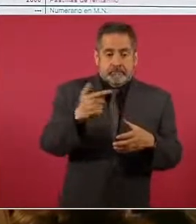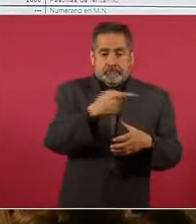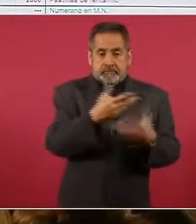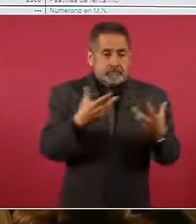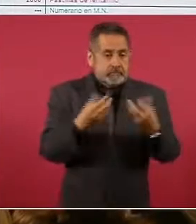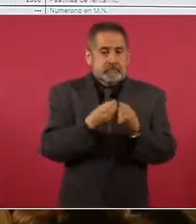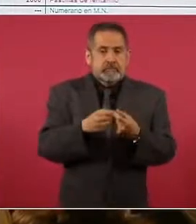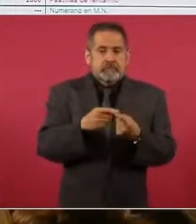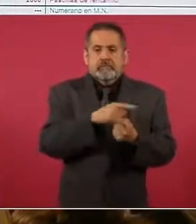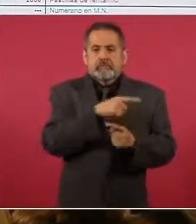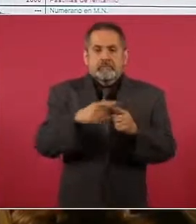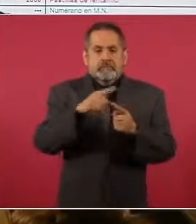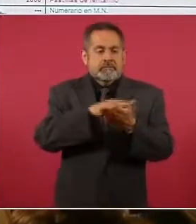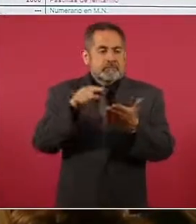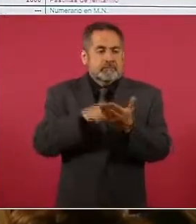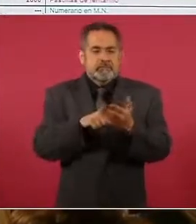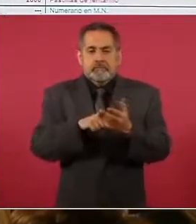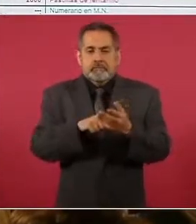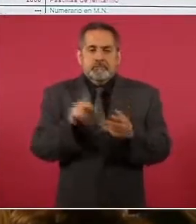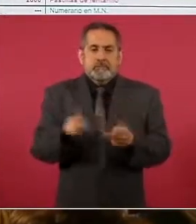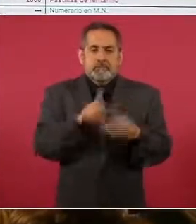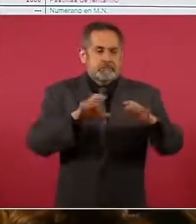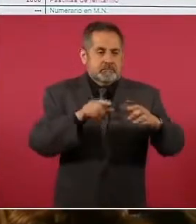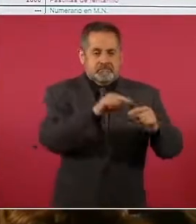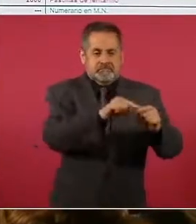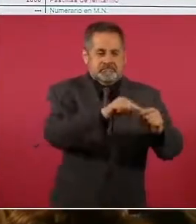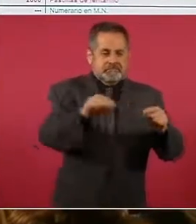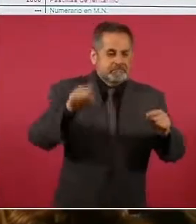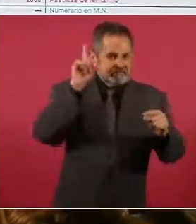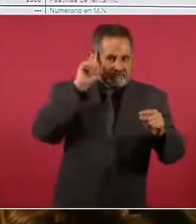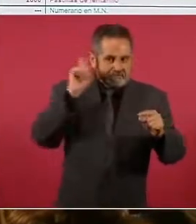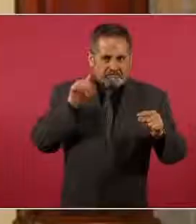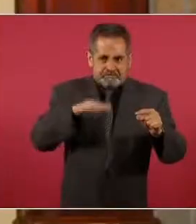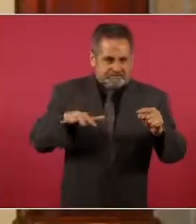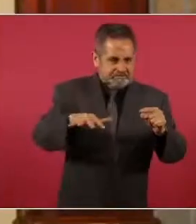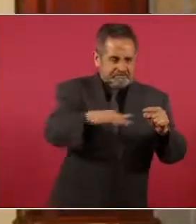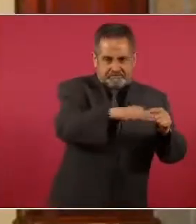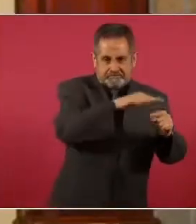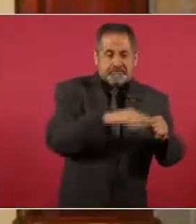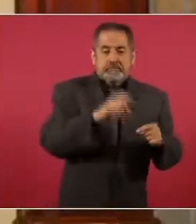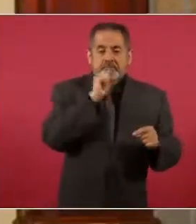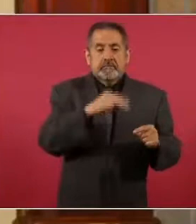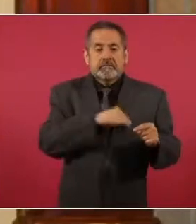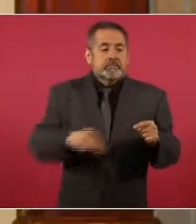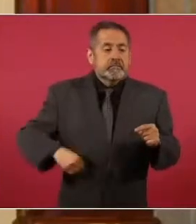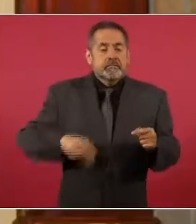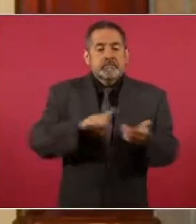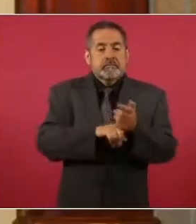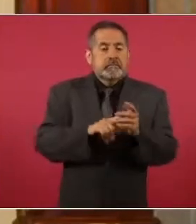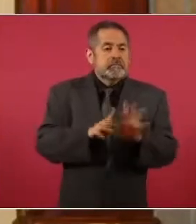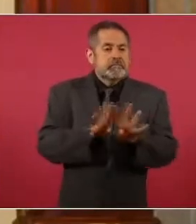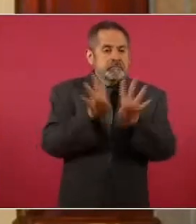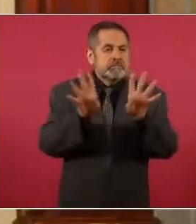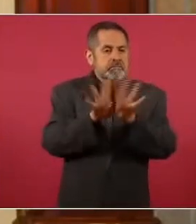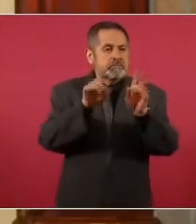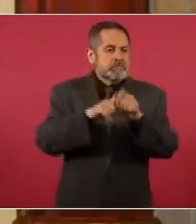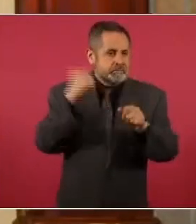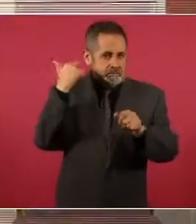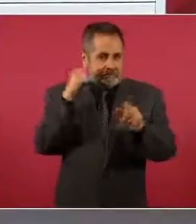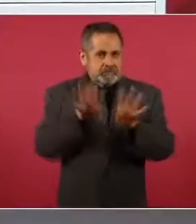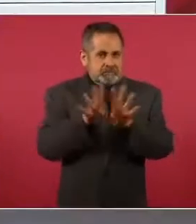Teúl, Tepetongo, Montescobedo y Fresnillo, Zacatecas, así como en los municipios de Tequila, Colotlán